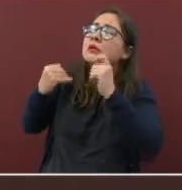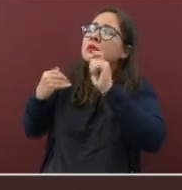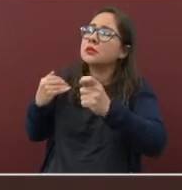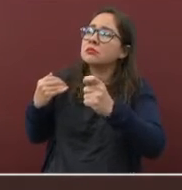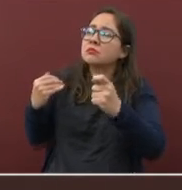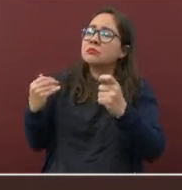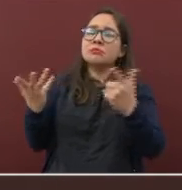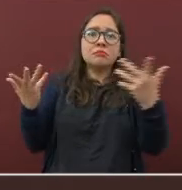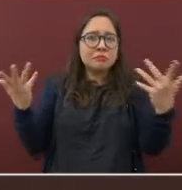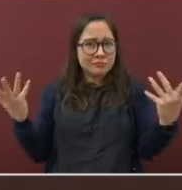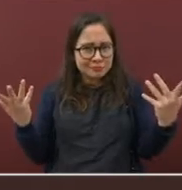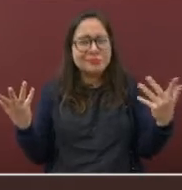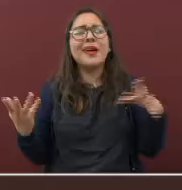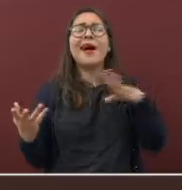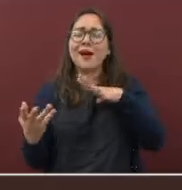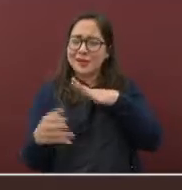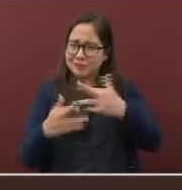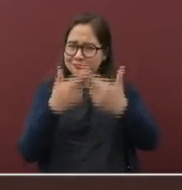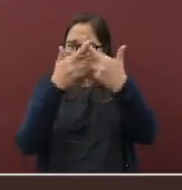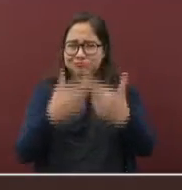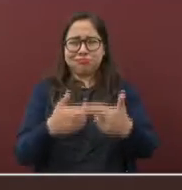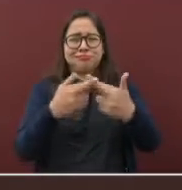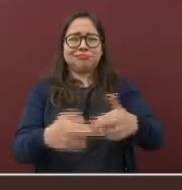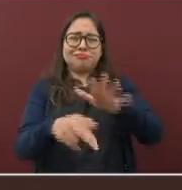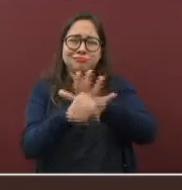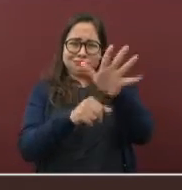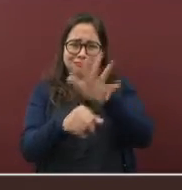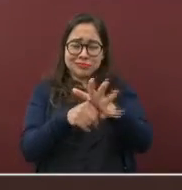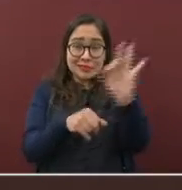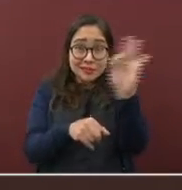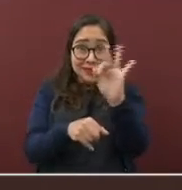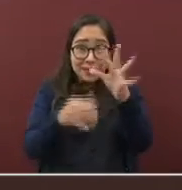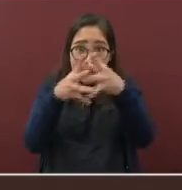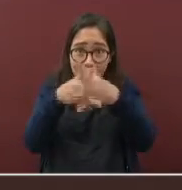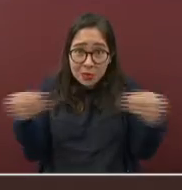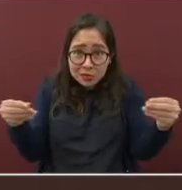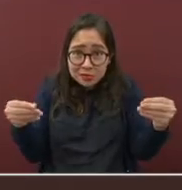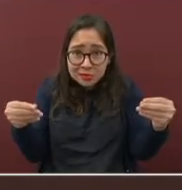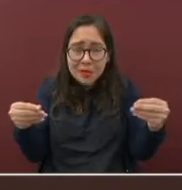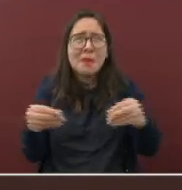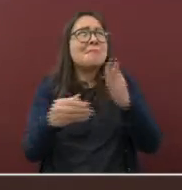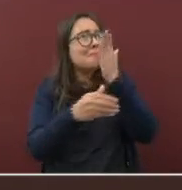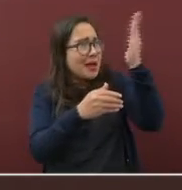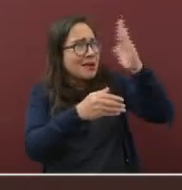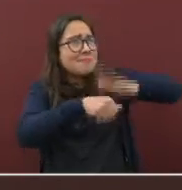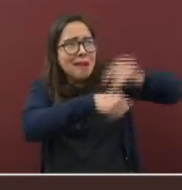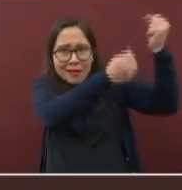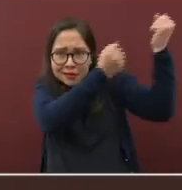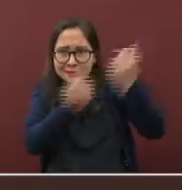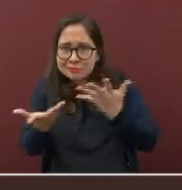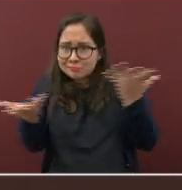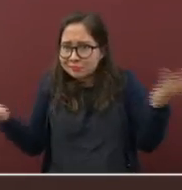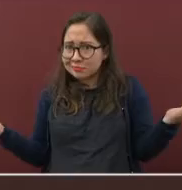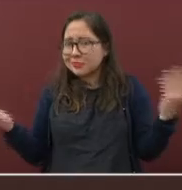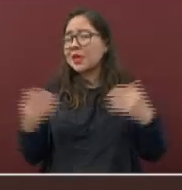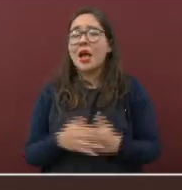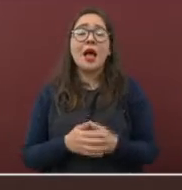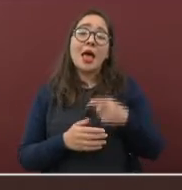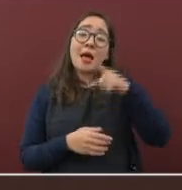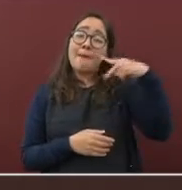hay suficiente y si se acaba pedimos más porque ya lo dijo el presidente